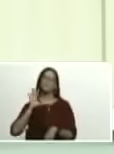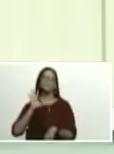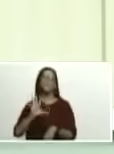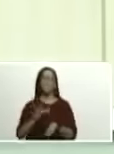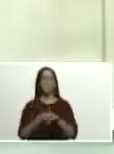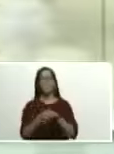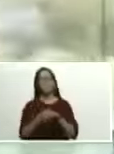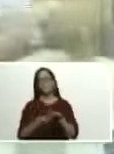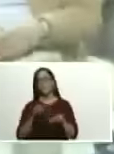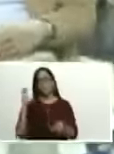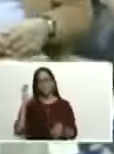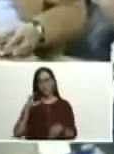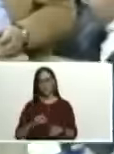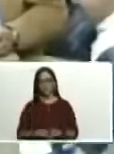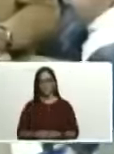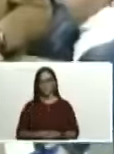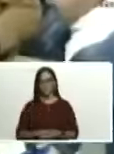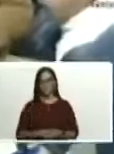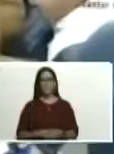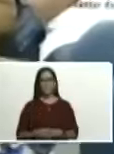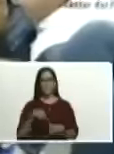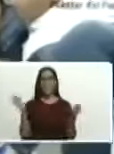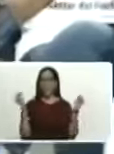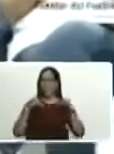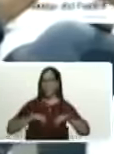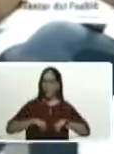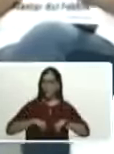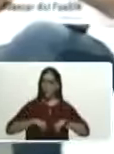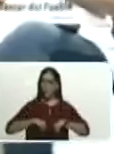335 municipios del país. ¿Están de acuerdo?